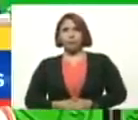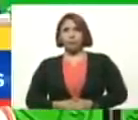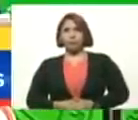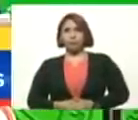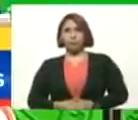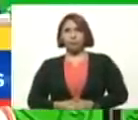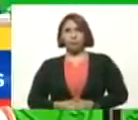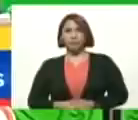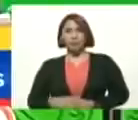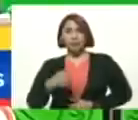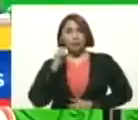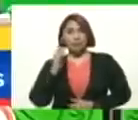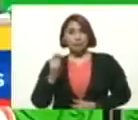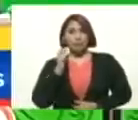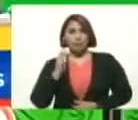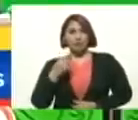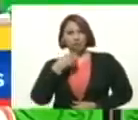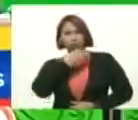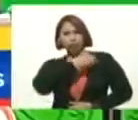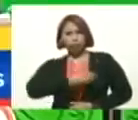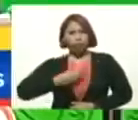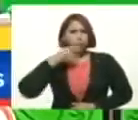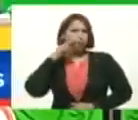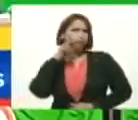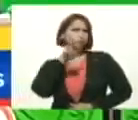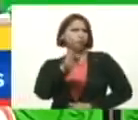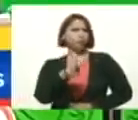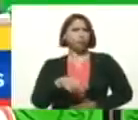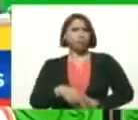de estas tareas, de estas misiones.